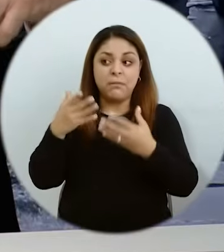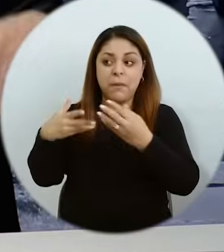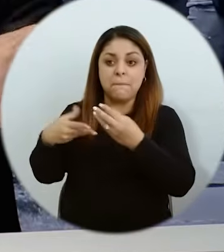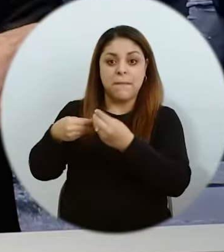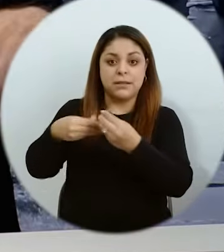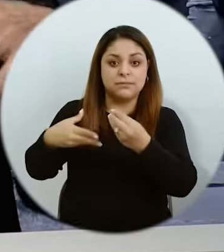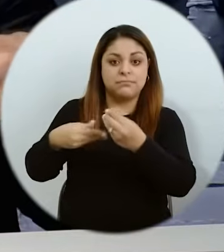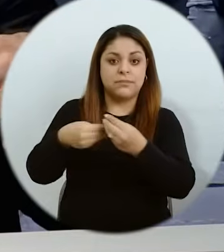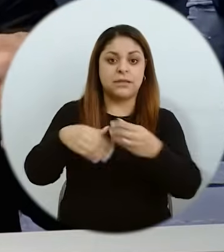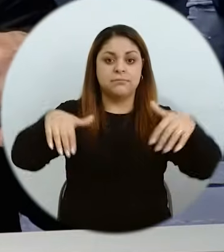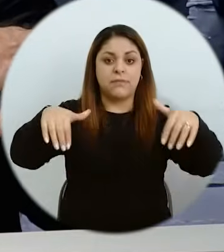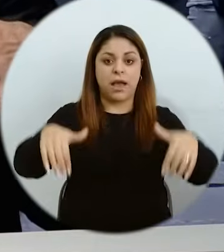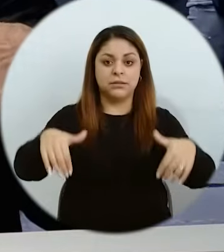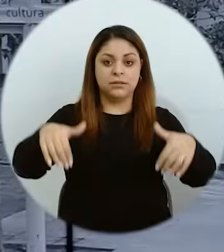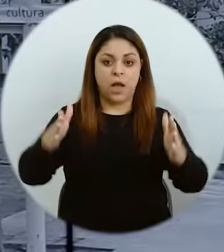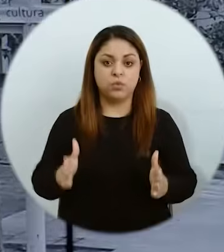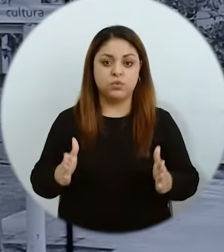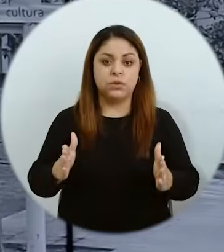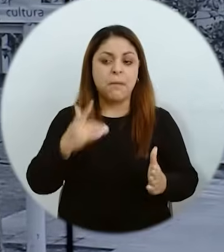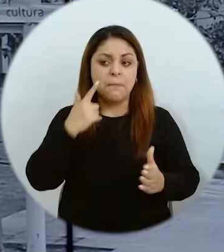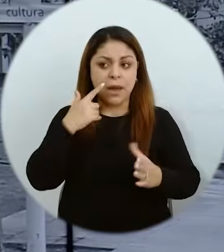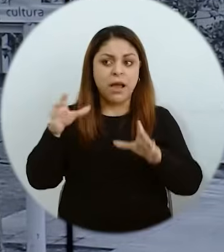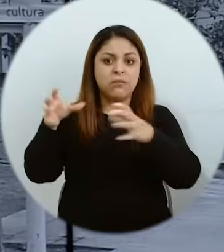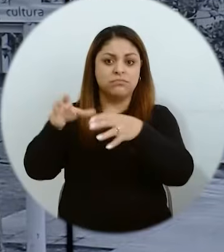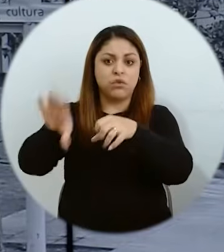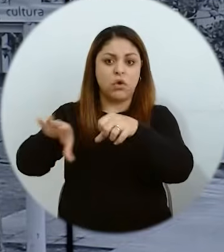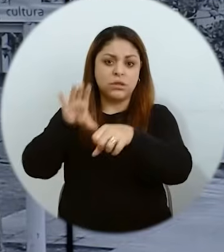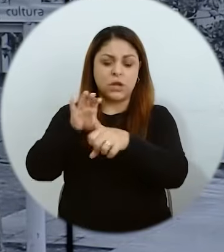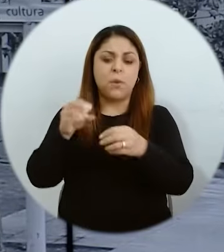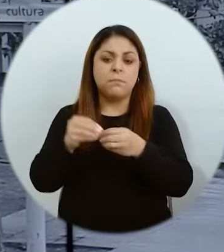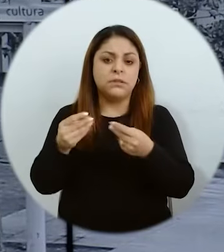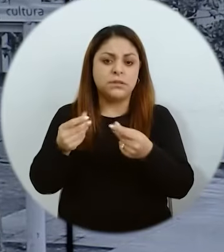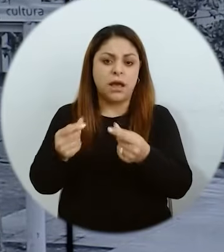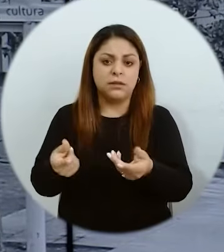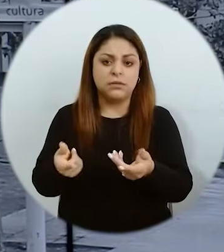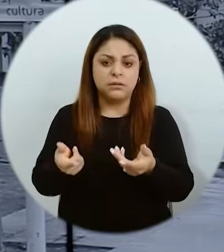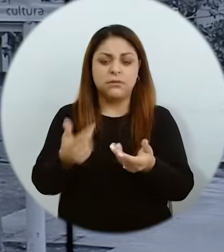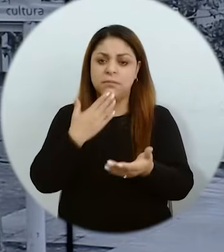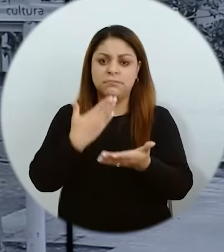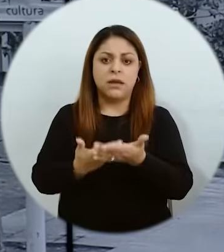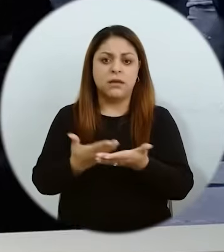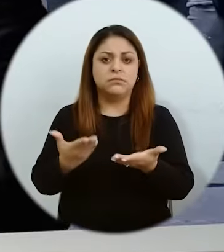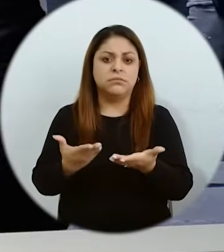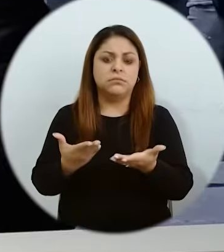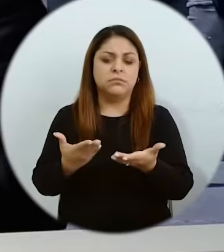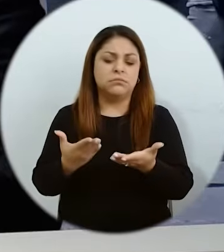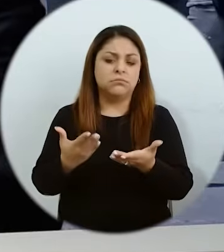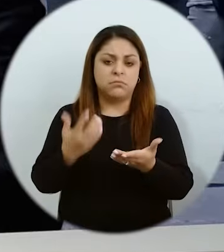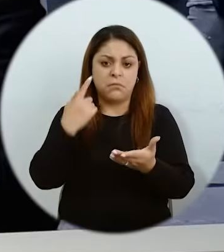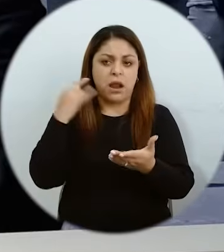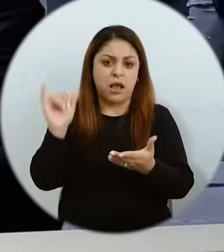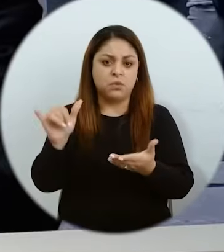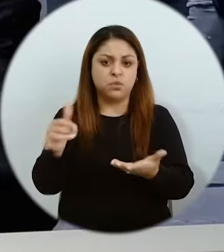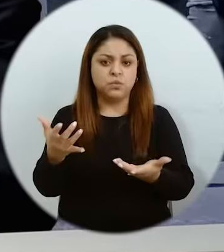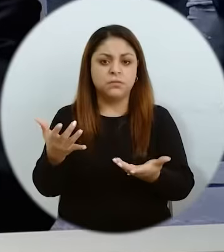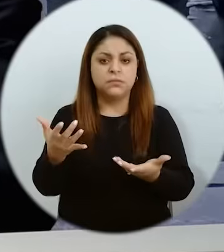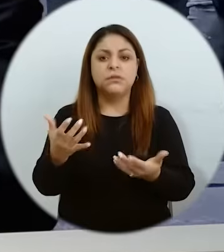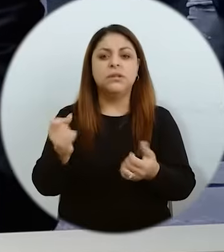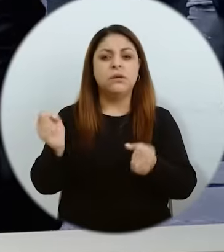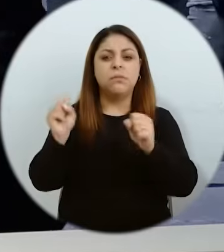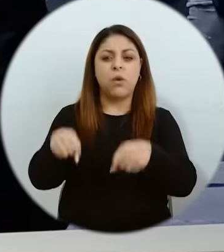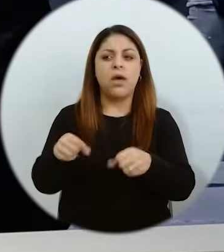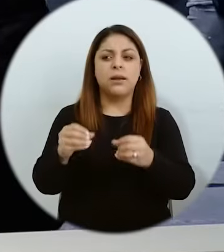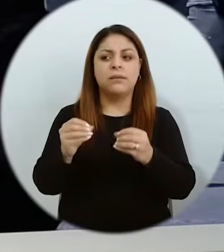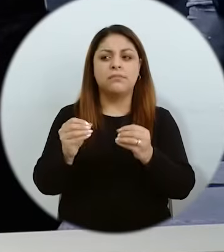con algunos magistrados más para tener un Consejo más ágil, mucho más eficaz en